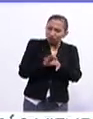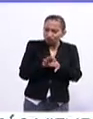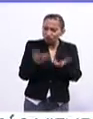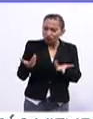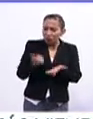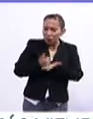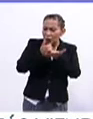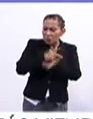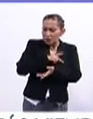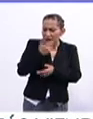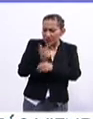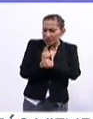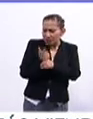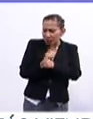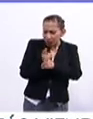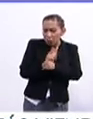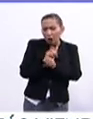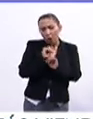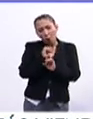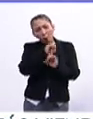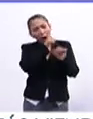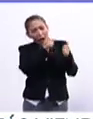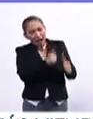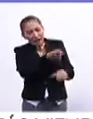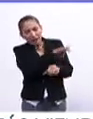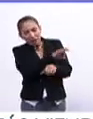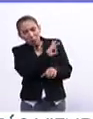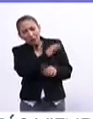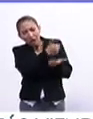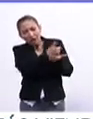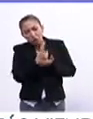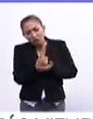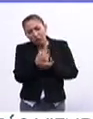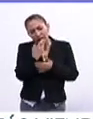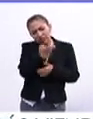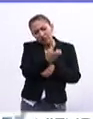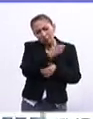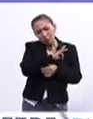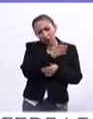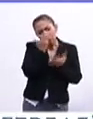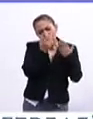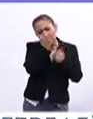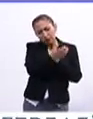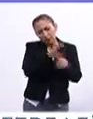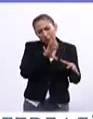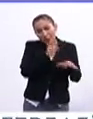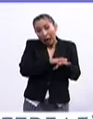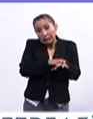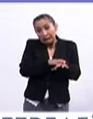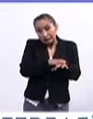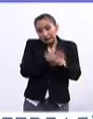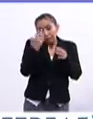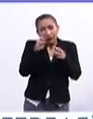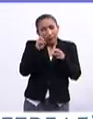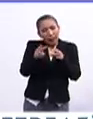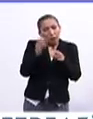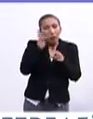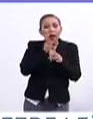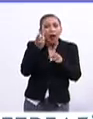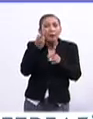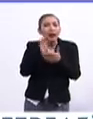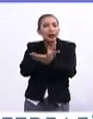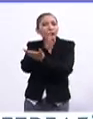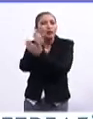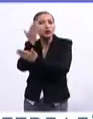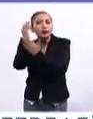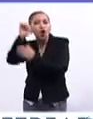humanidades o inclusive de ciertas artes y diseño. Entonces, yo creo que ver la apertura y querer explorar.